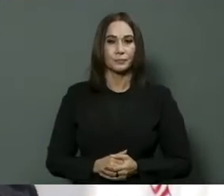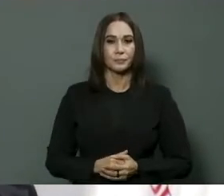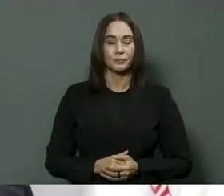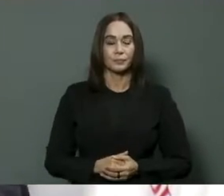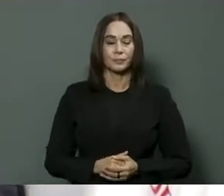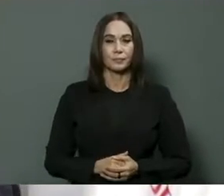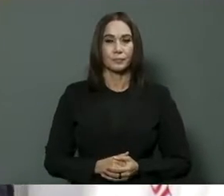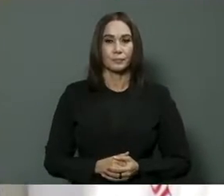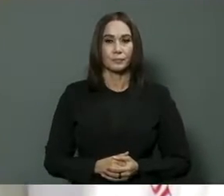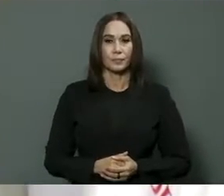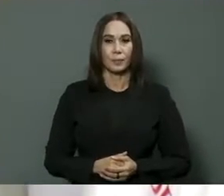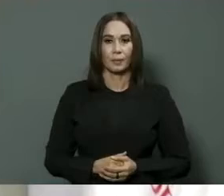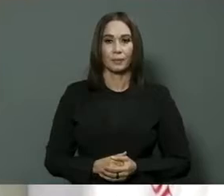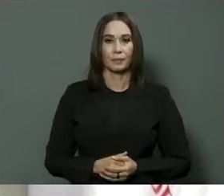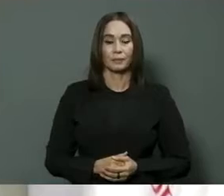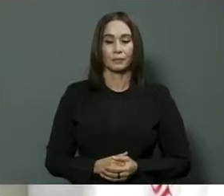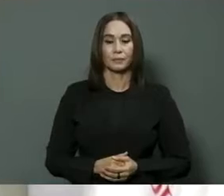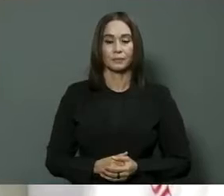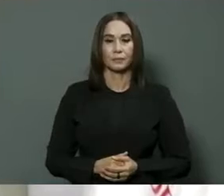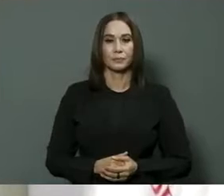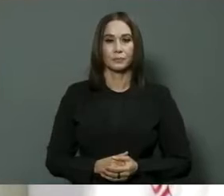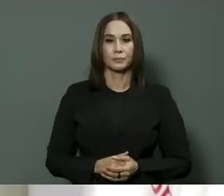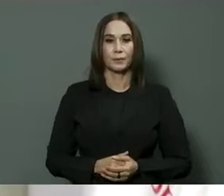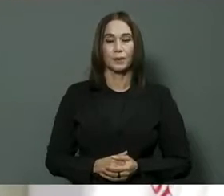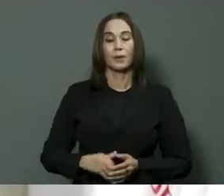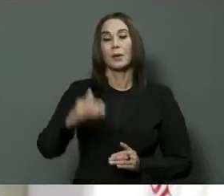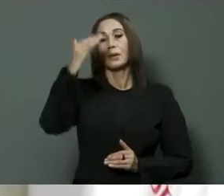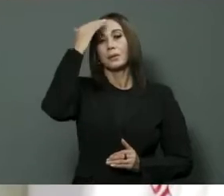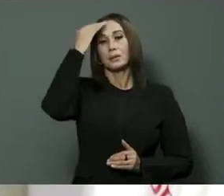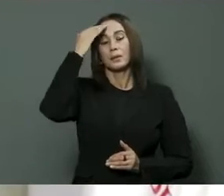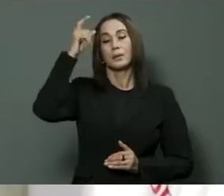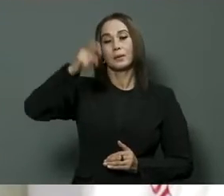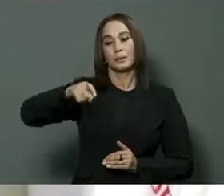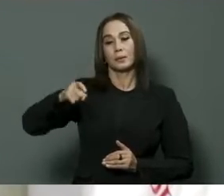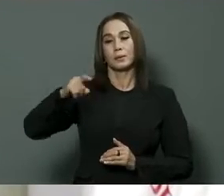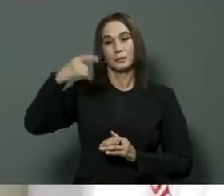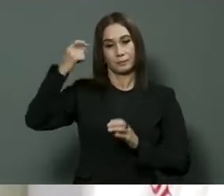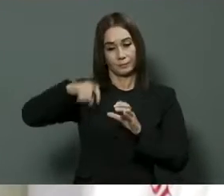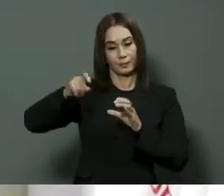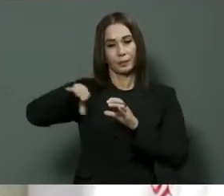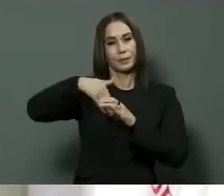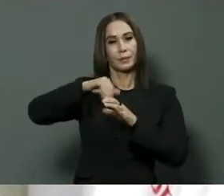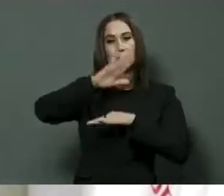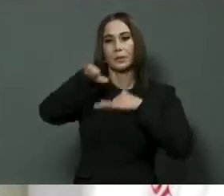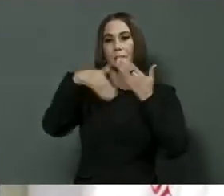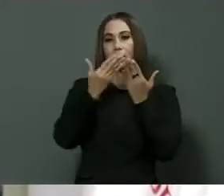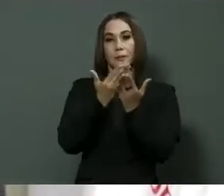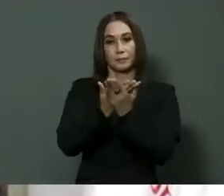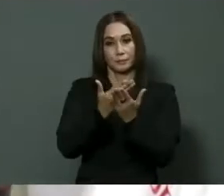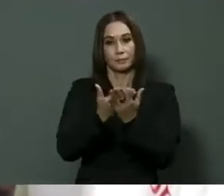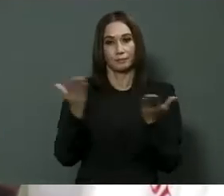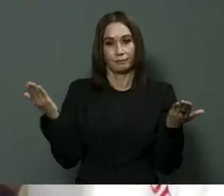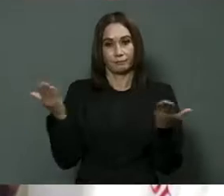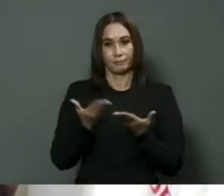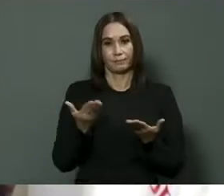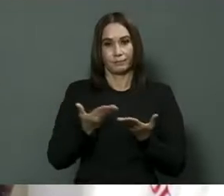solucionar lo existente necesitamos la participación de todos.